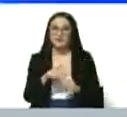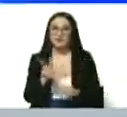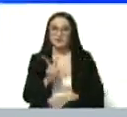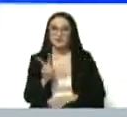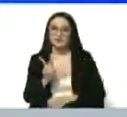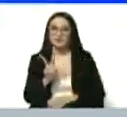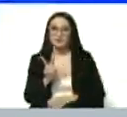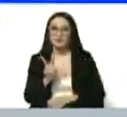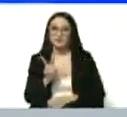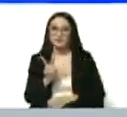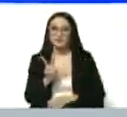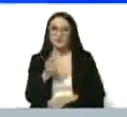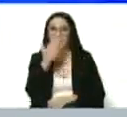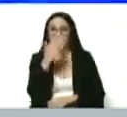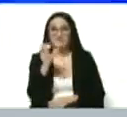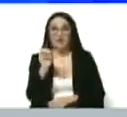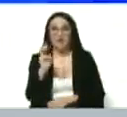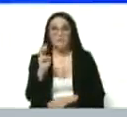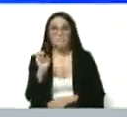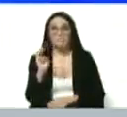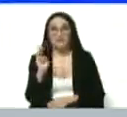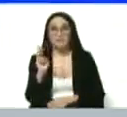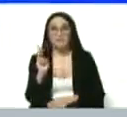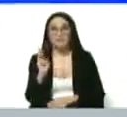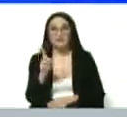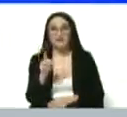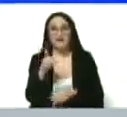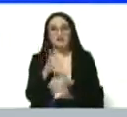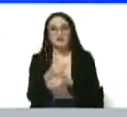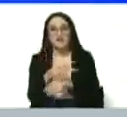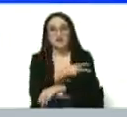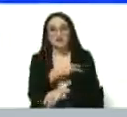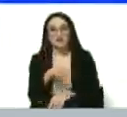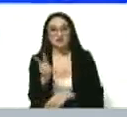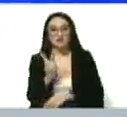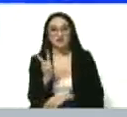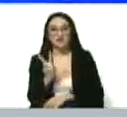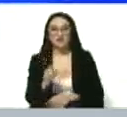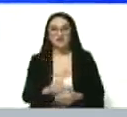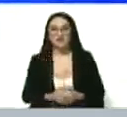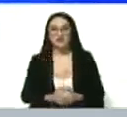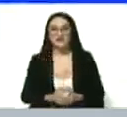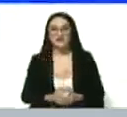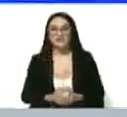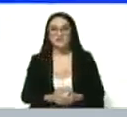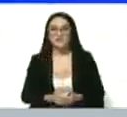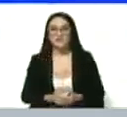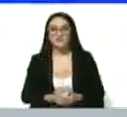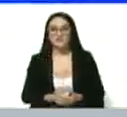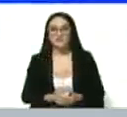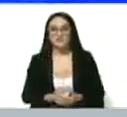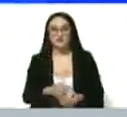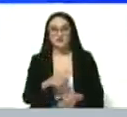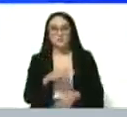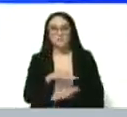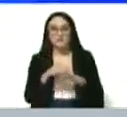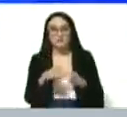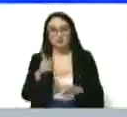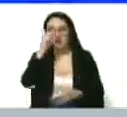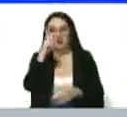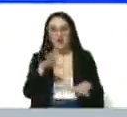Venezuela ante la OPEP, jefe de delegación de Venezuela ante OPEP. Su Excelencia, ministro Tarek,